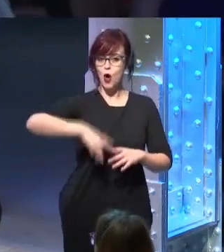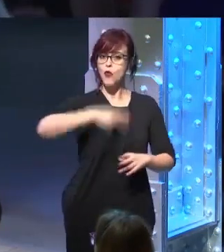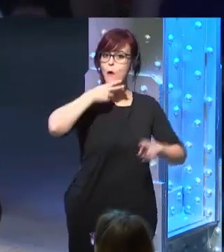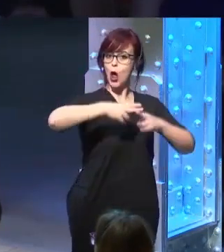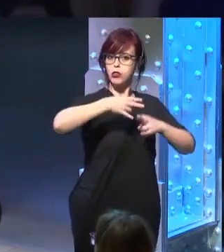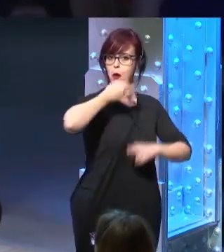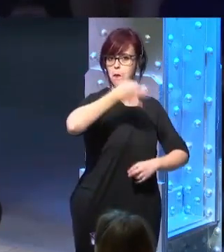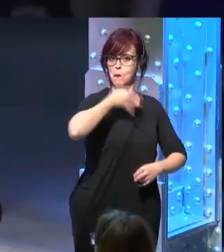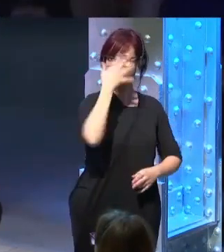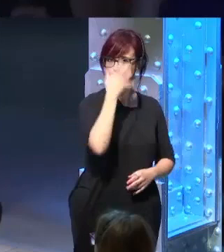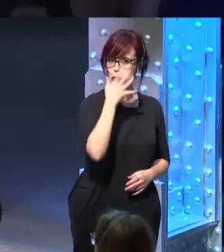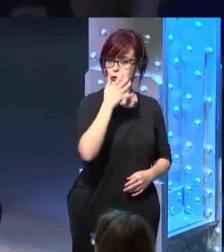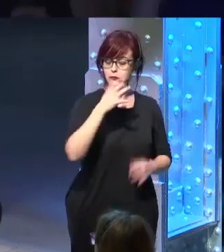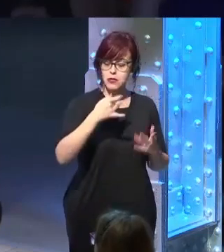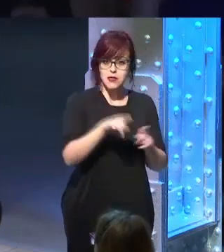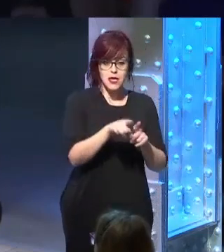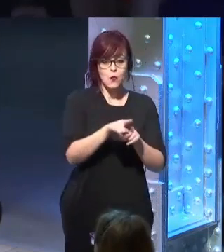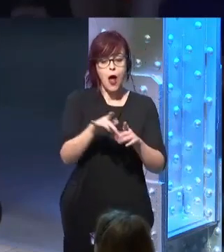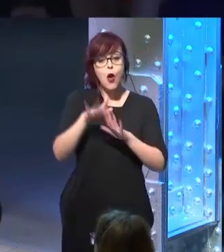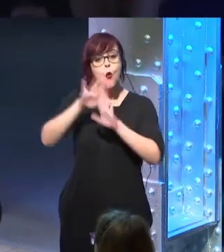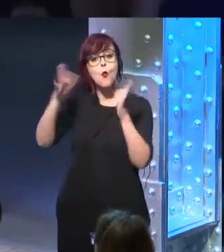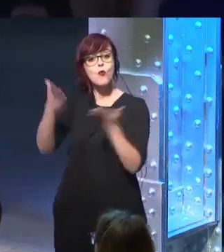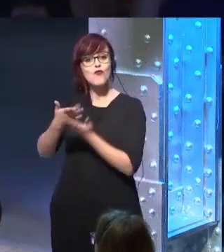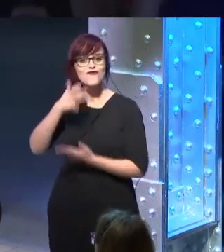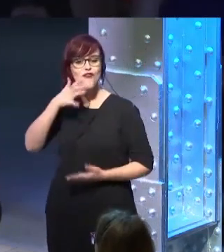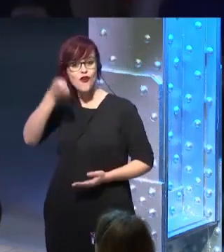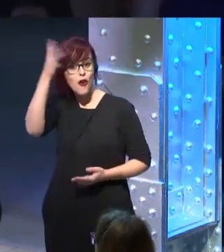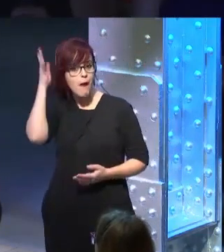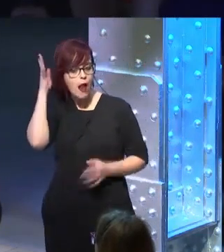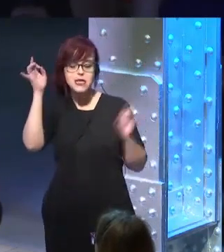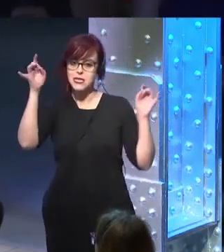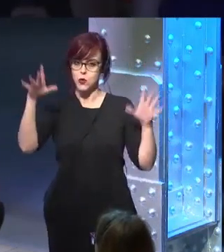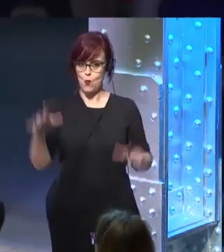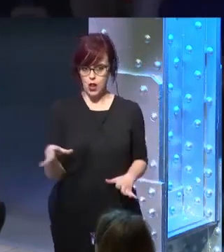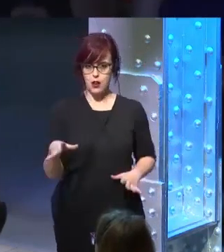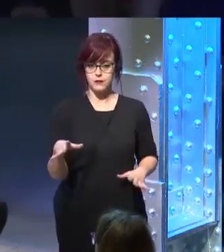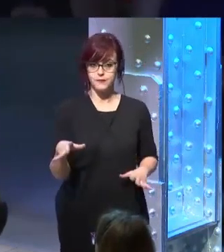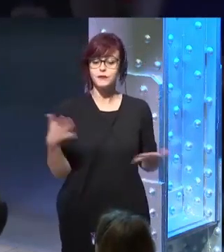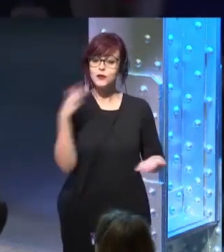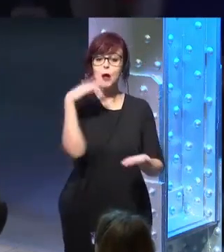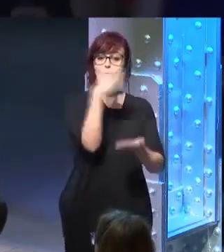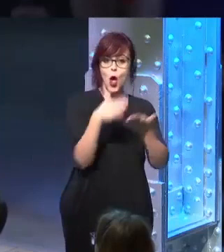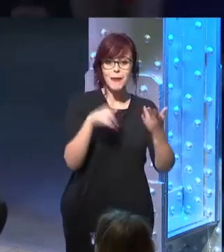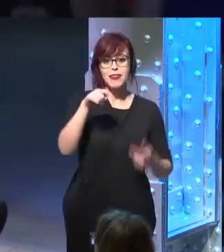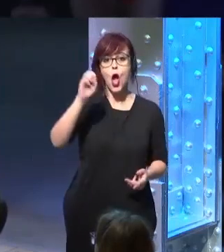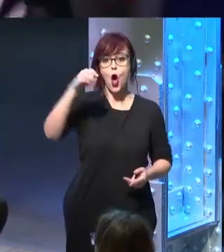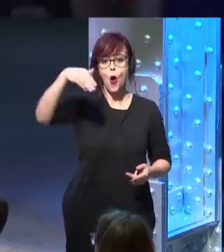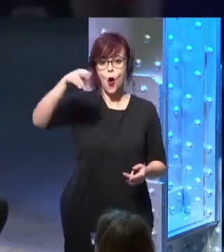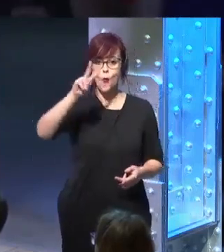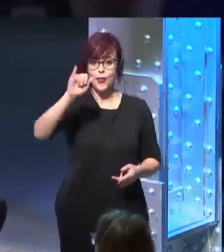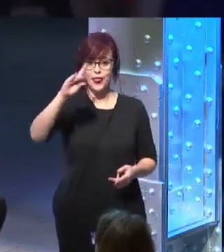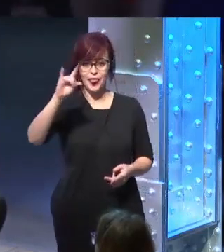política masculino. Y lo mismo sucede en el mundo romano. El poema de Ovidio de la